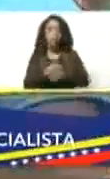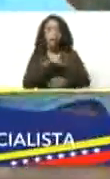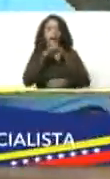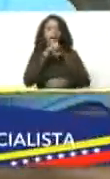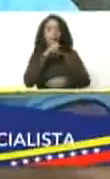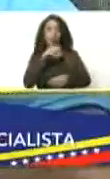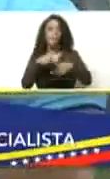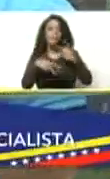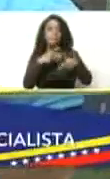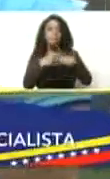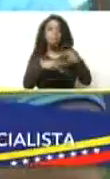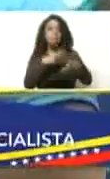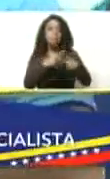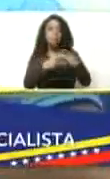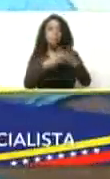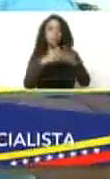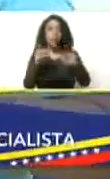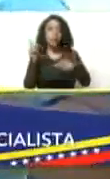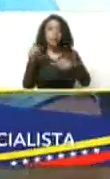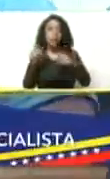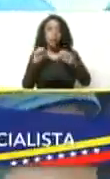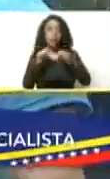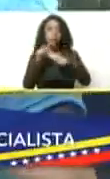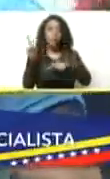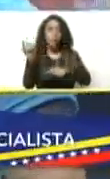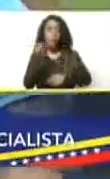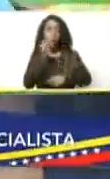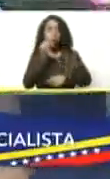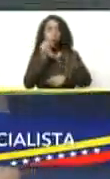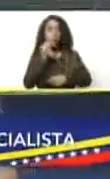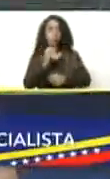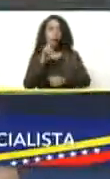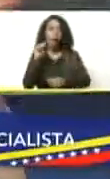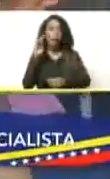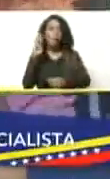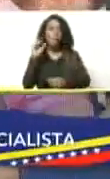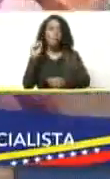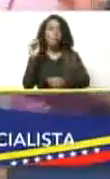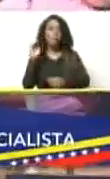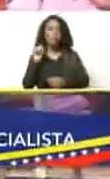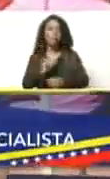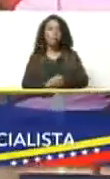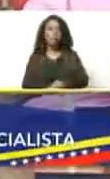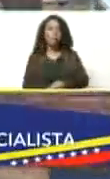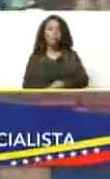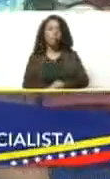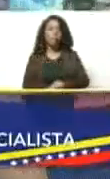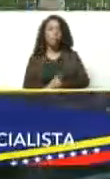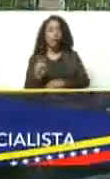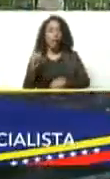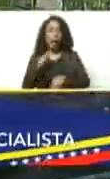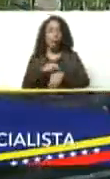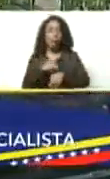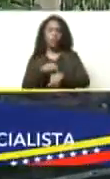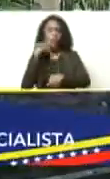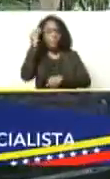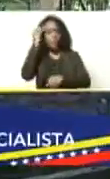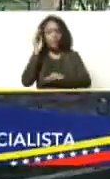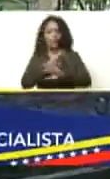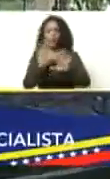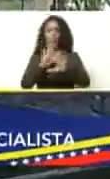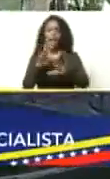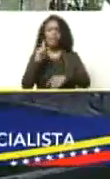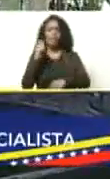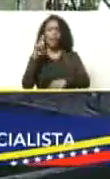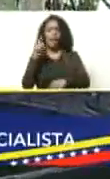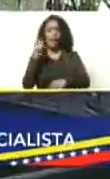un proceso de empezar a producir su comida con la plantada. Correcto. ¿En qué momento se considera que ya la tilapia está